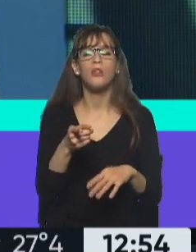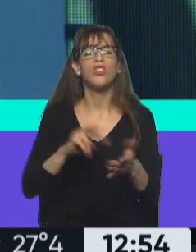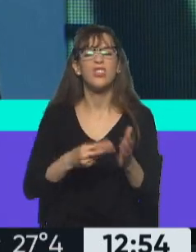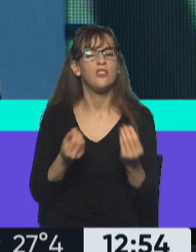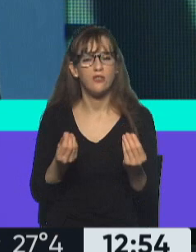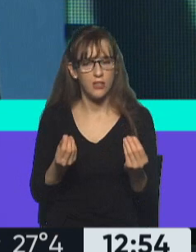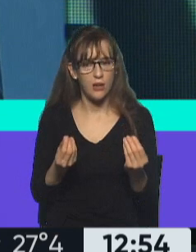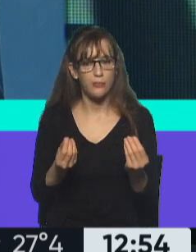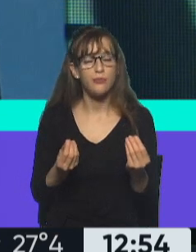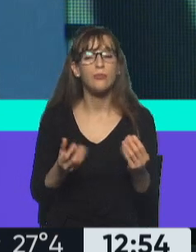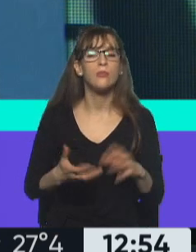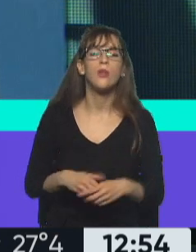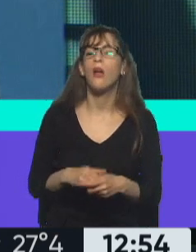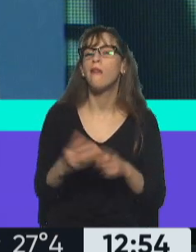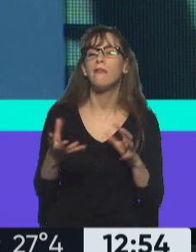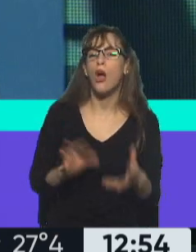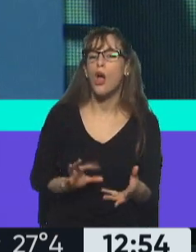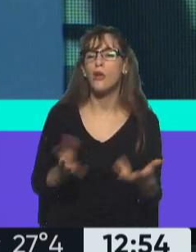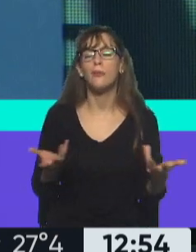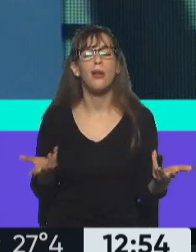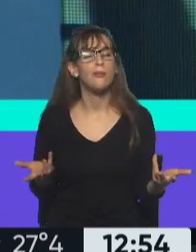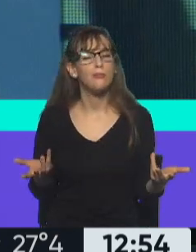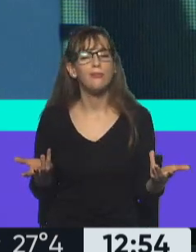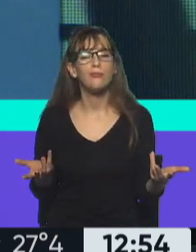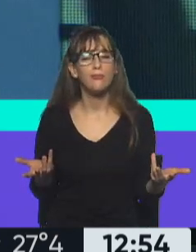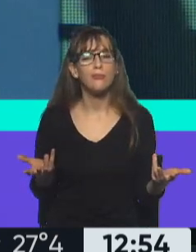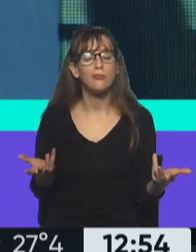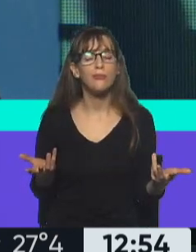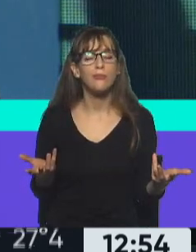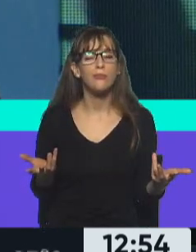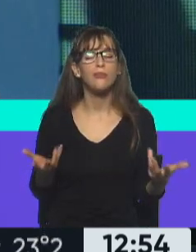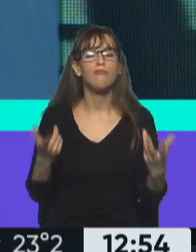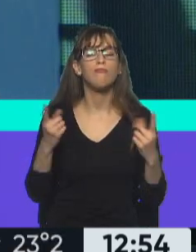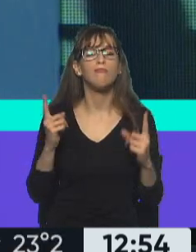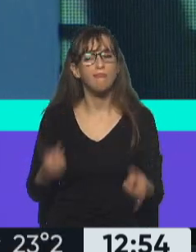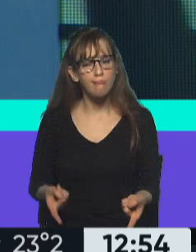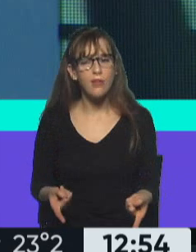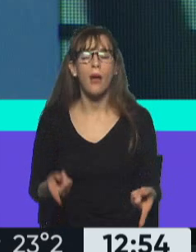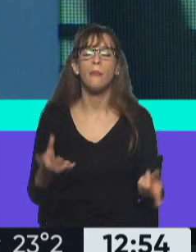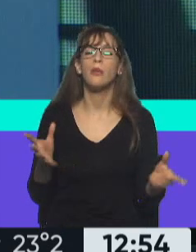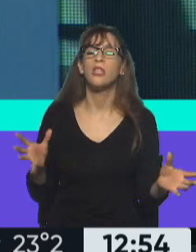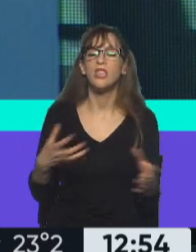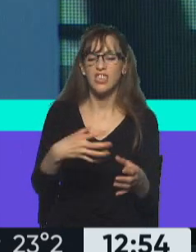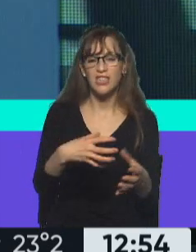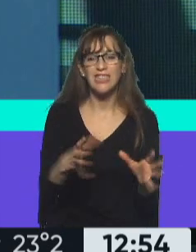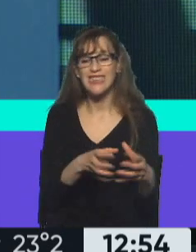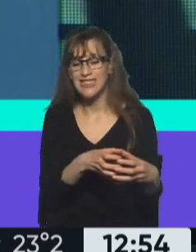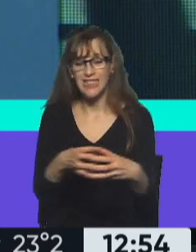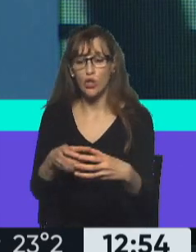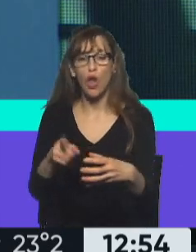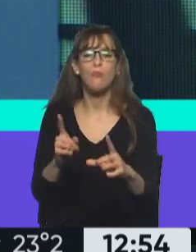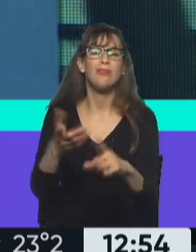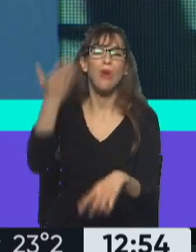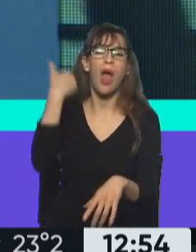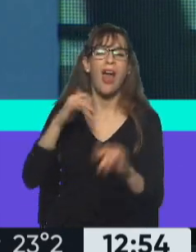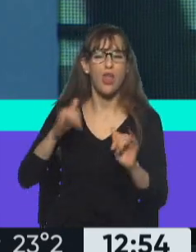estilo transgresor descalificante tiene apelación también en ese sector que todos lo atravesamos con telas muy jóvenes